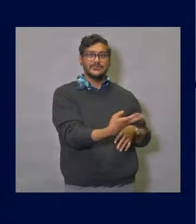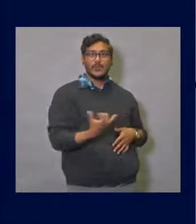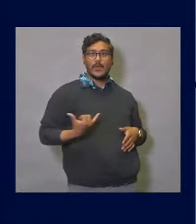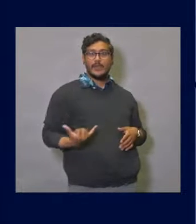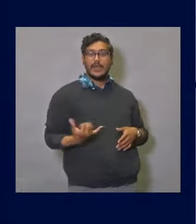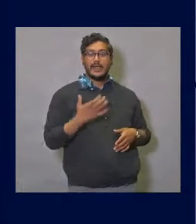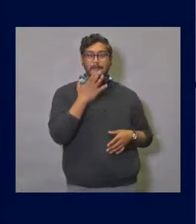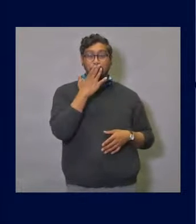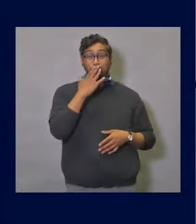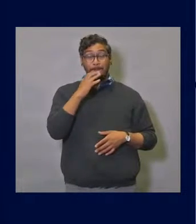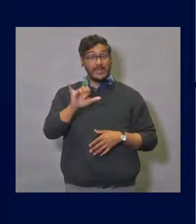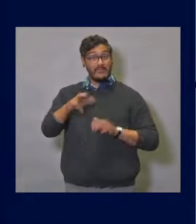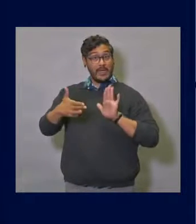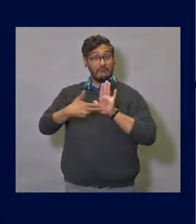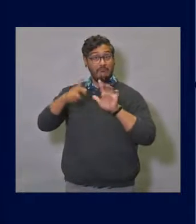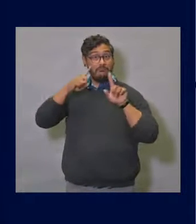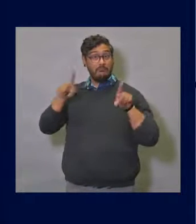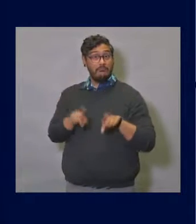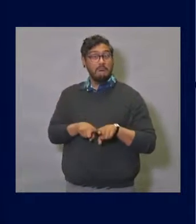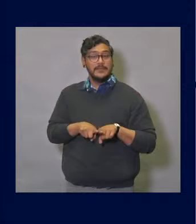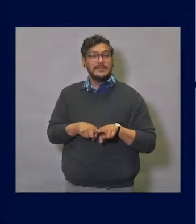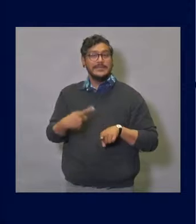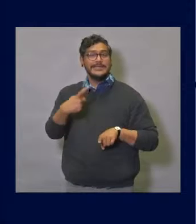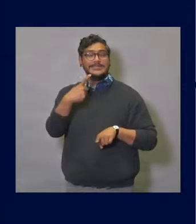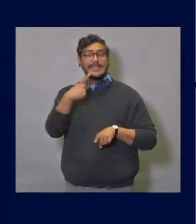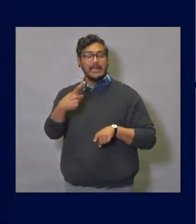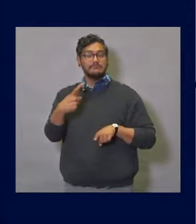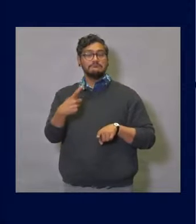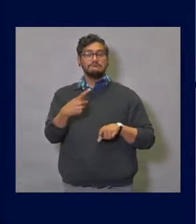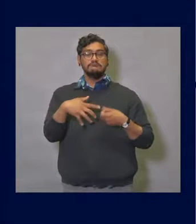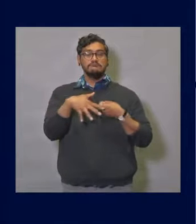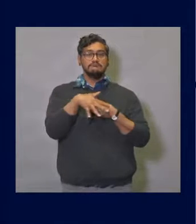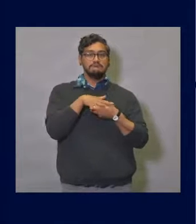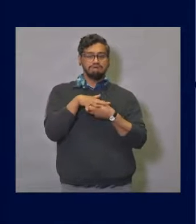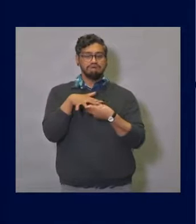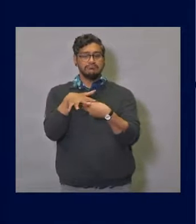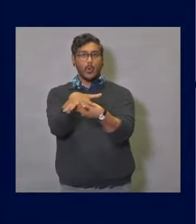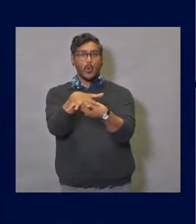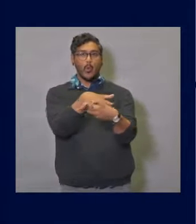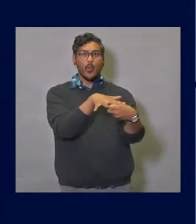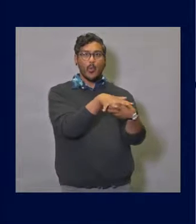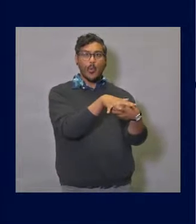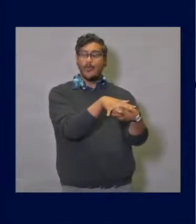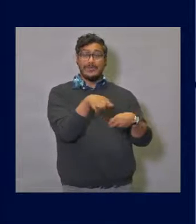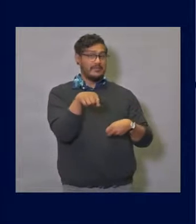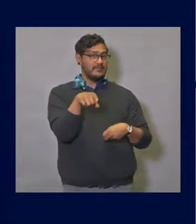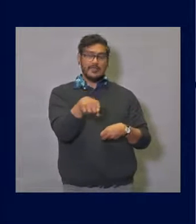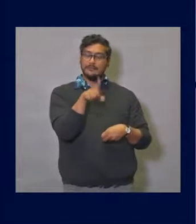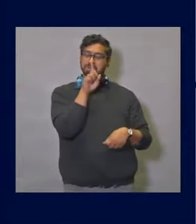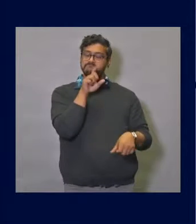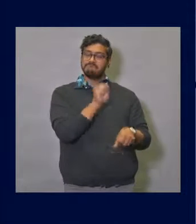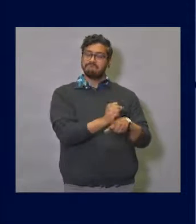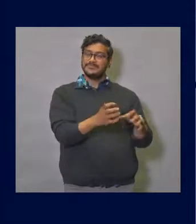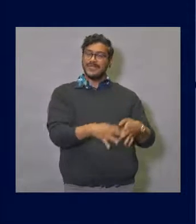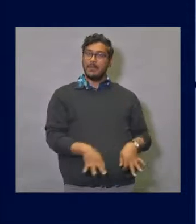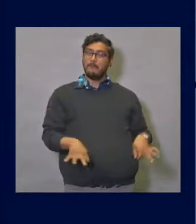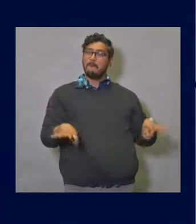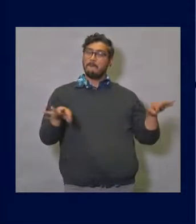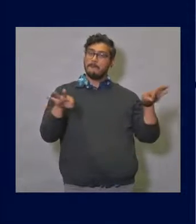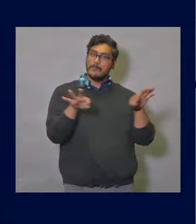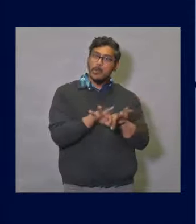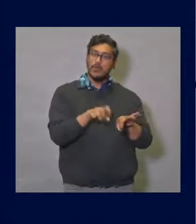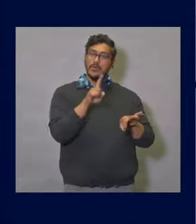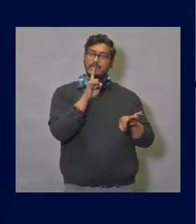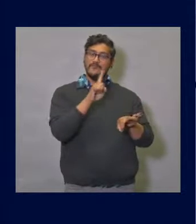acuerdo reconoce que los departamentos de salud locales continúan desempeñando un papel central y crítico en